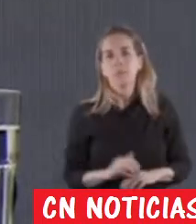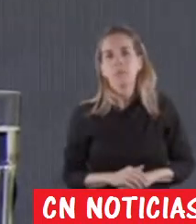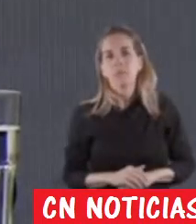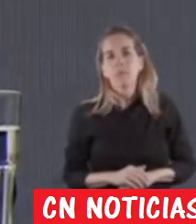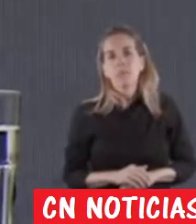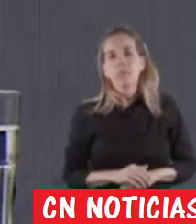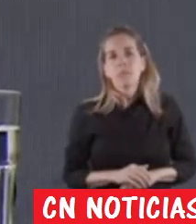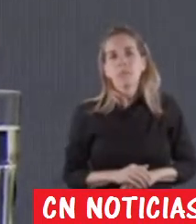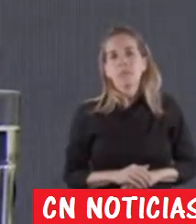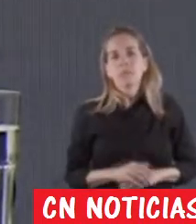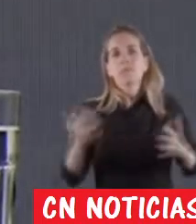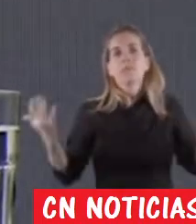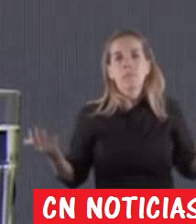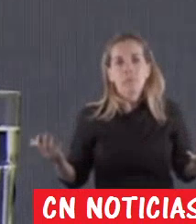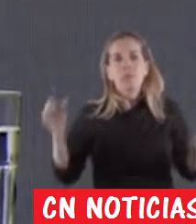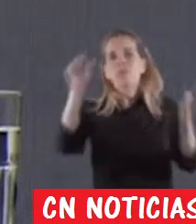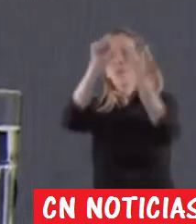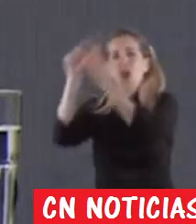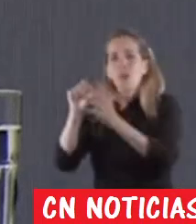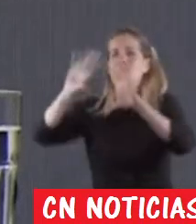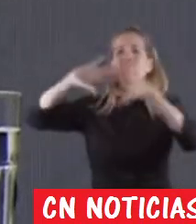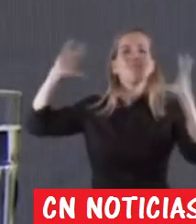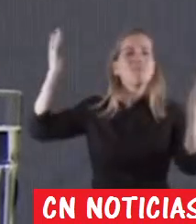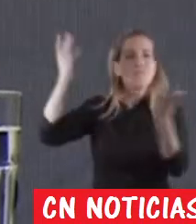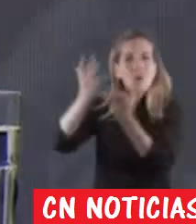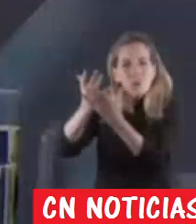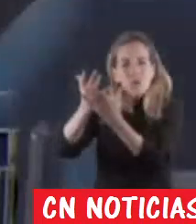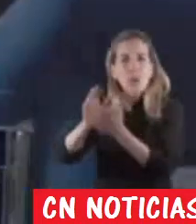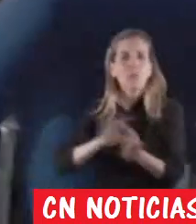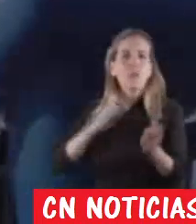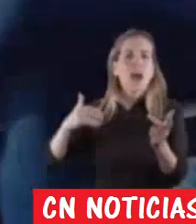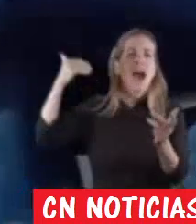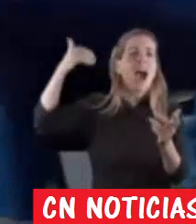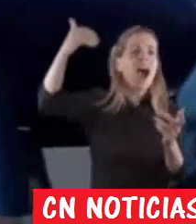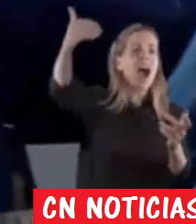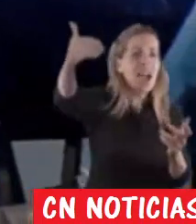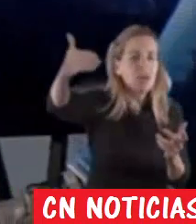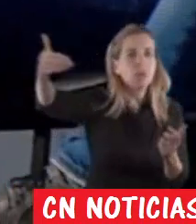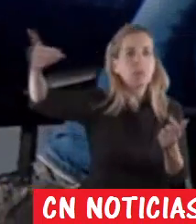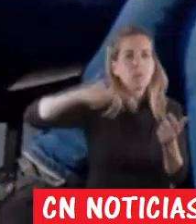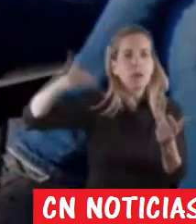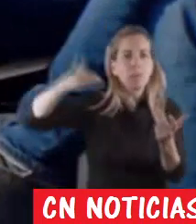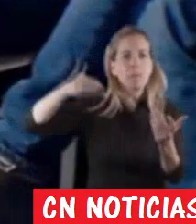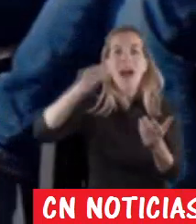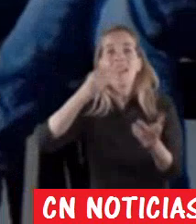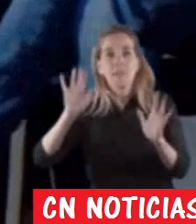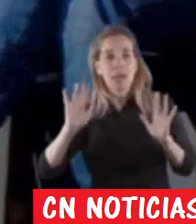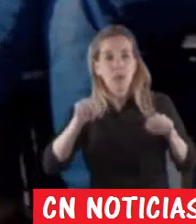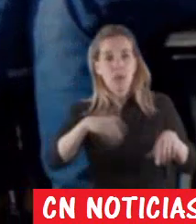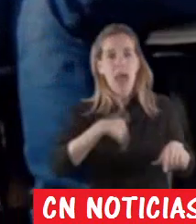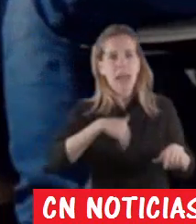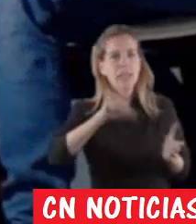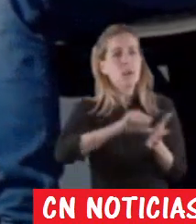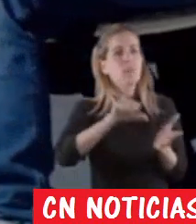El mundo va a demandar en los próximos años alimentos y la Argentina puede ser una gran productora de alimentos. No